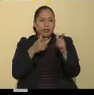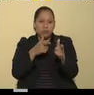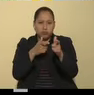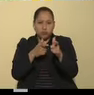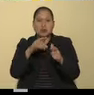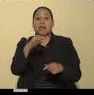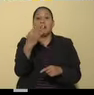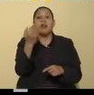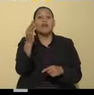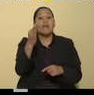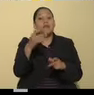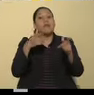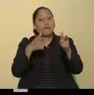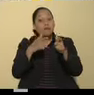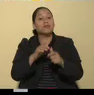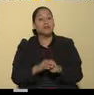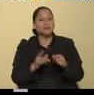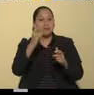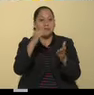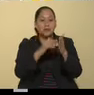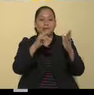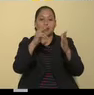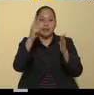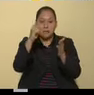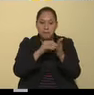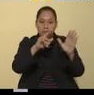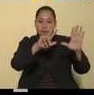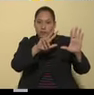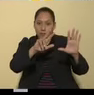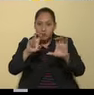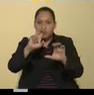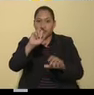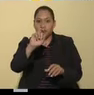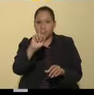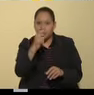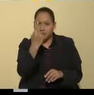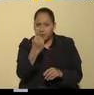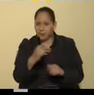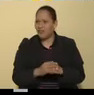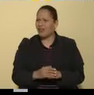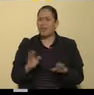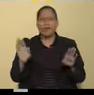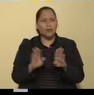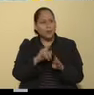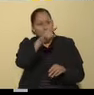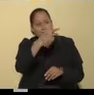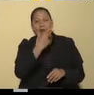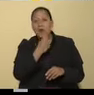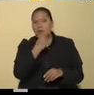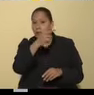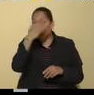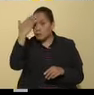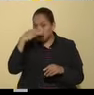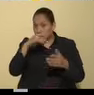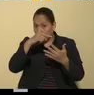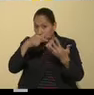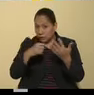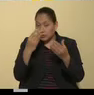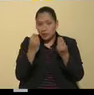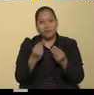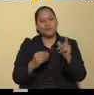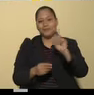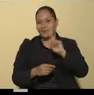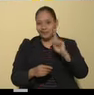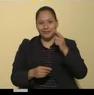un 14 de febrero de 1831. Y ustedes dirán, ay, ese Armando sabe mucho. Pues cuicuiri. Lo